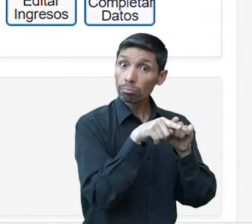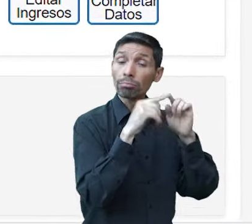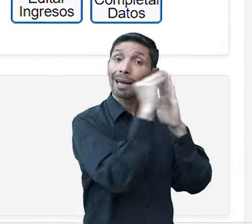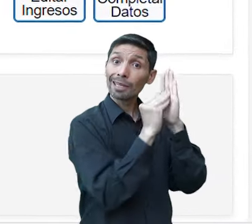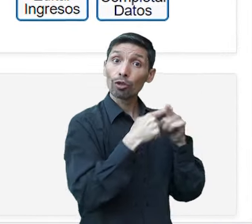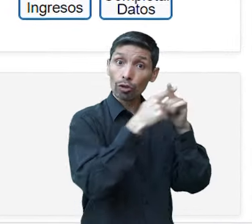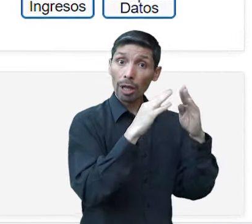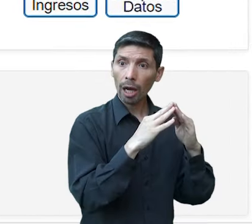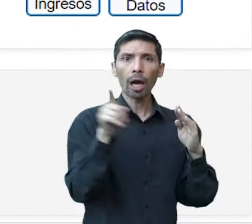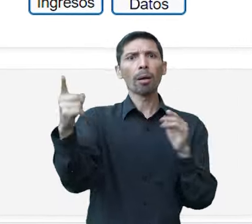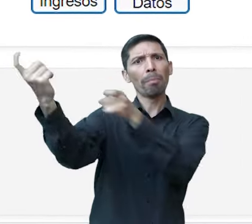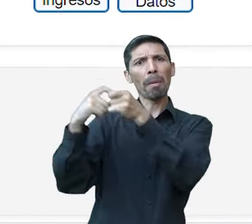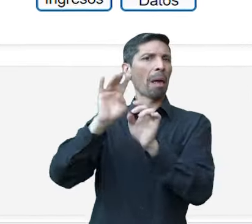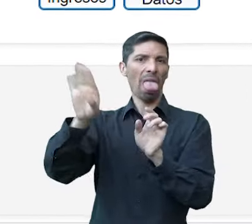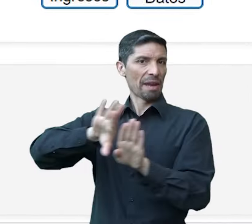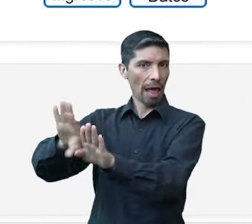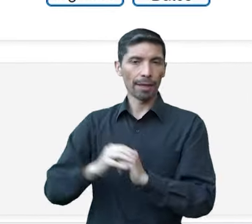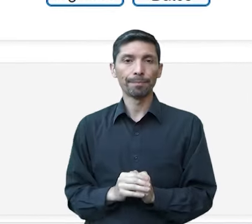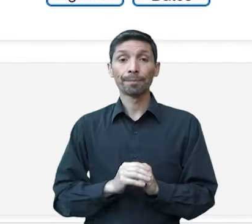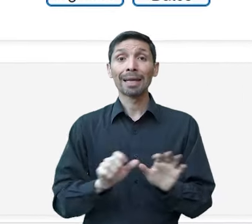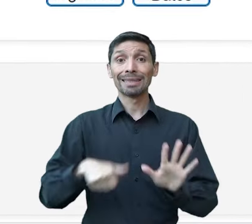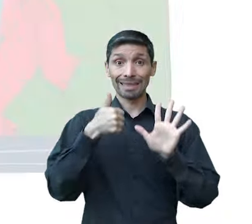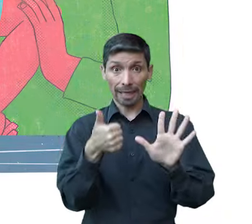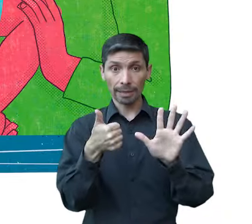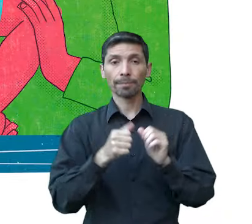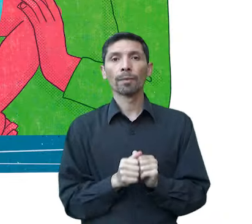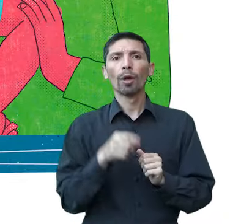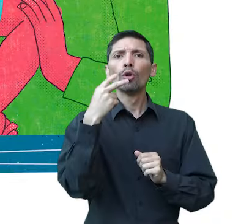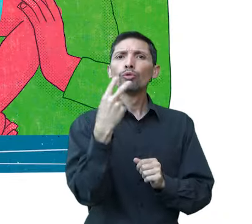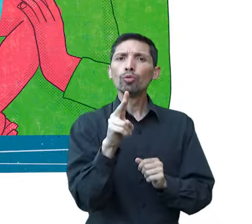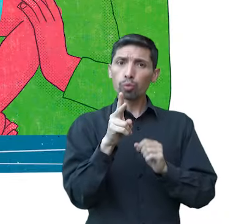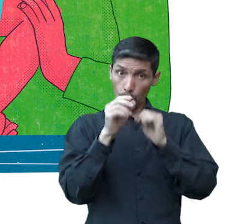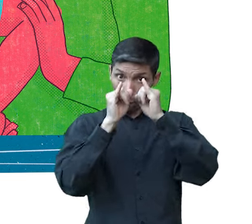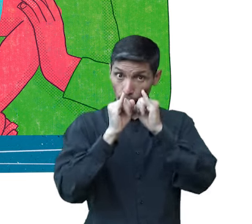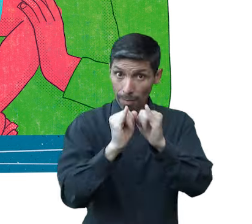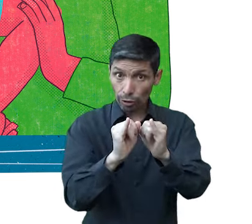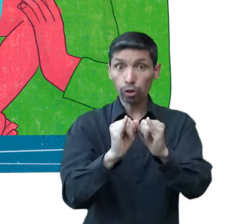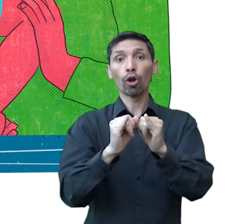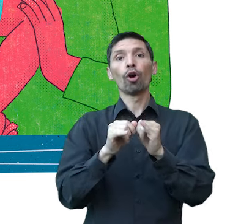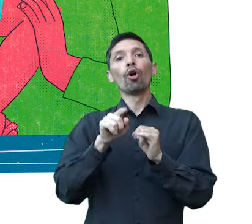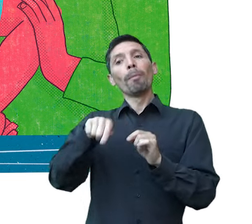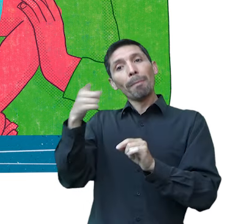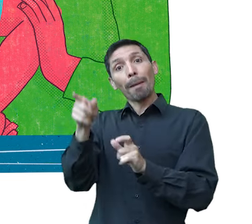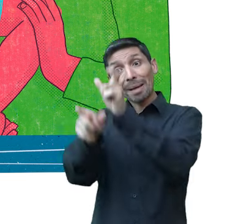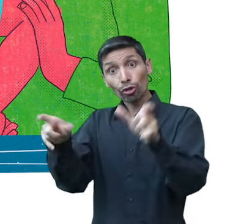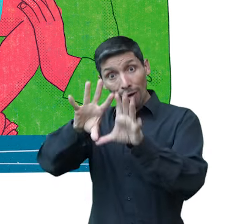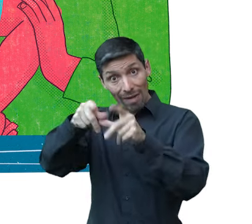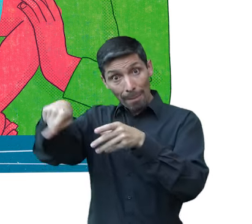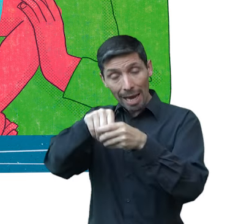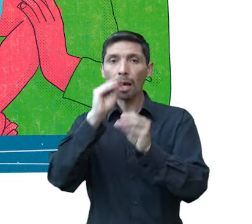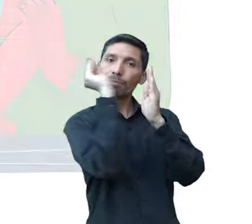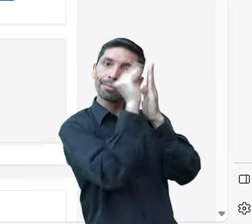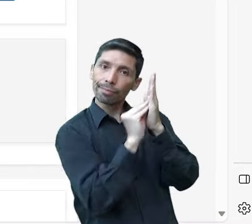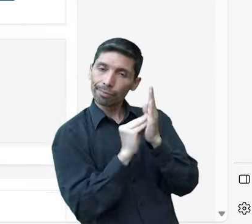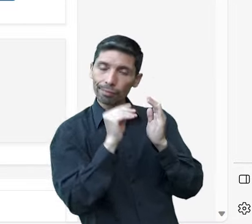al Registro Social de Hogares, no selecciones a nadie más. Paso número 6. Ingresa tus datos y los de las personas que